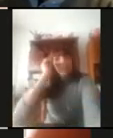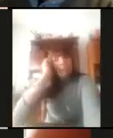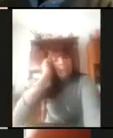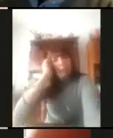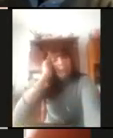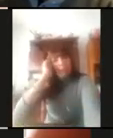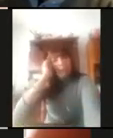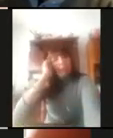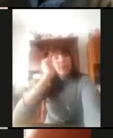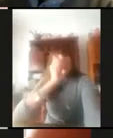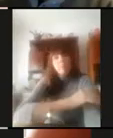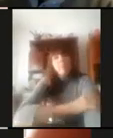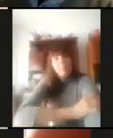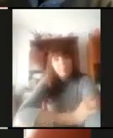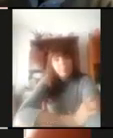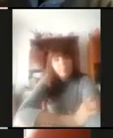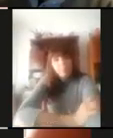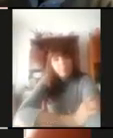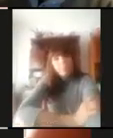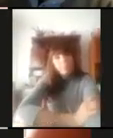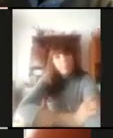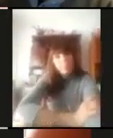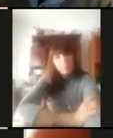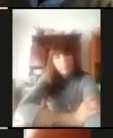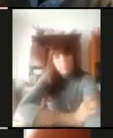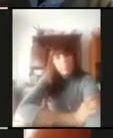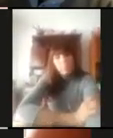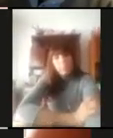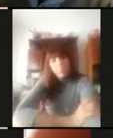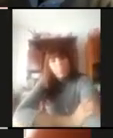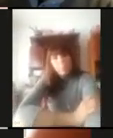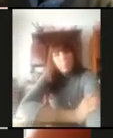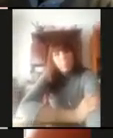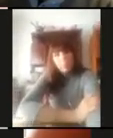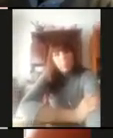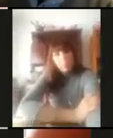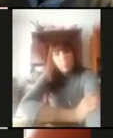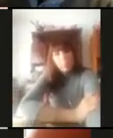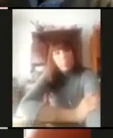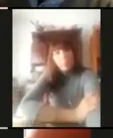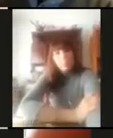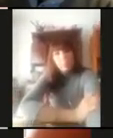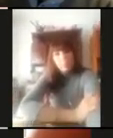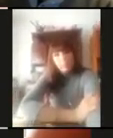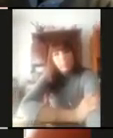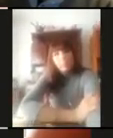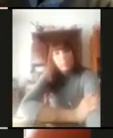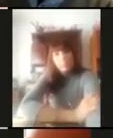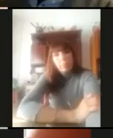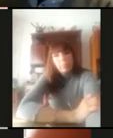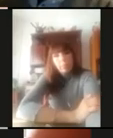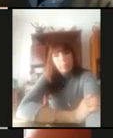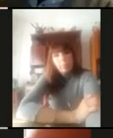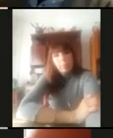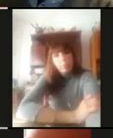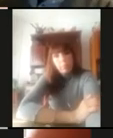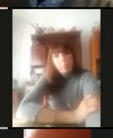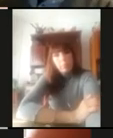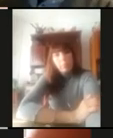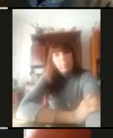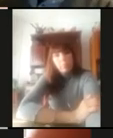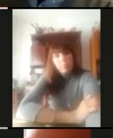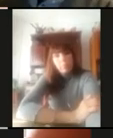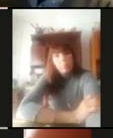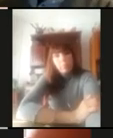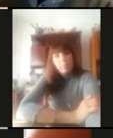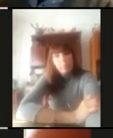siempre la revista de sal a los grandes acá aráoz alfaro lo admiran muy